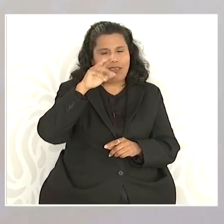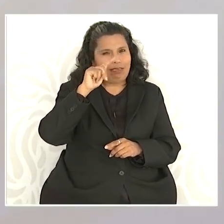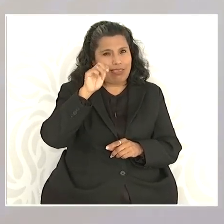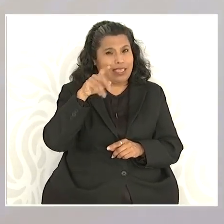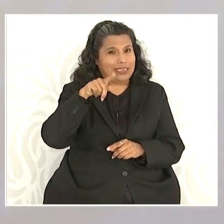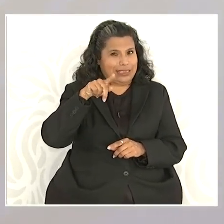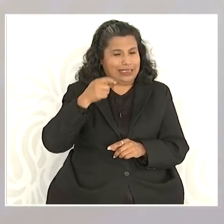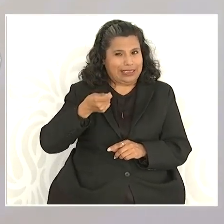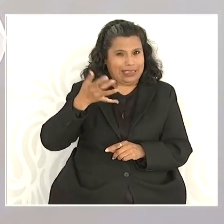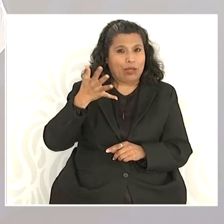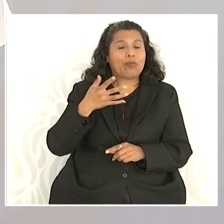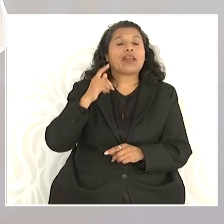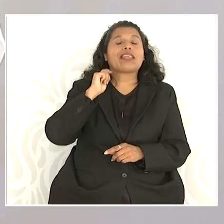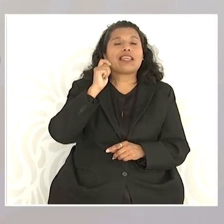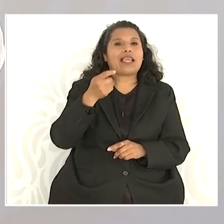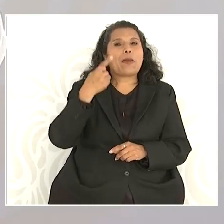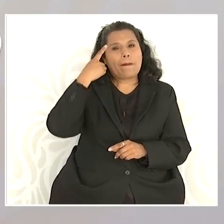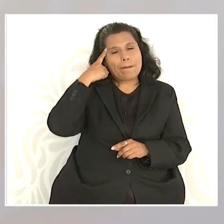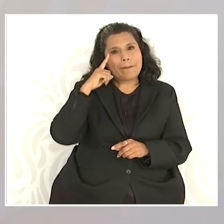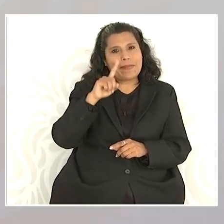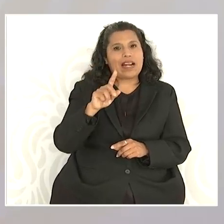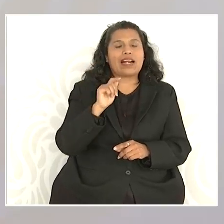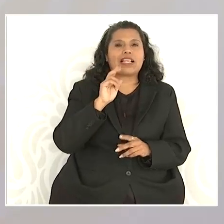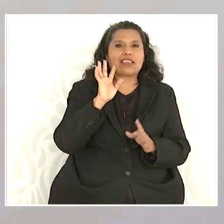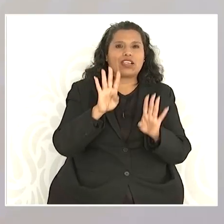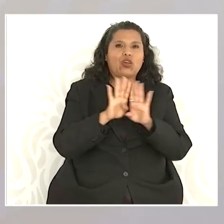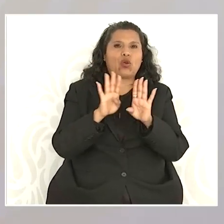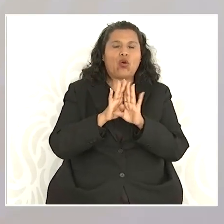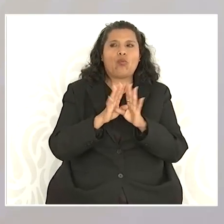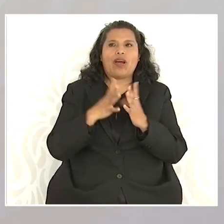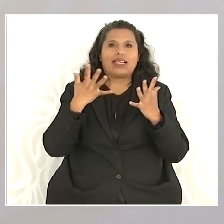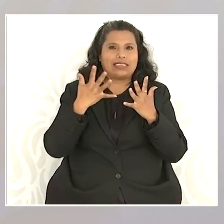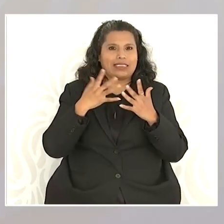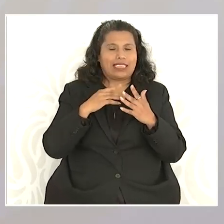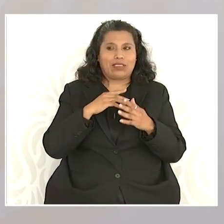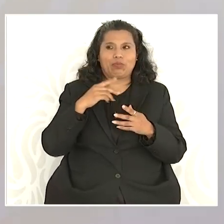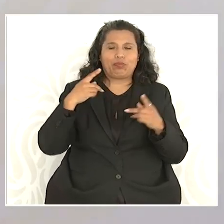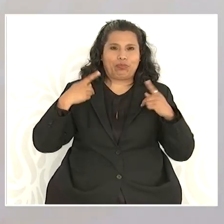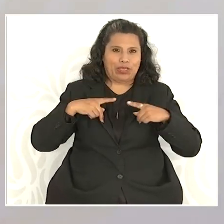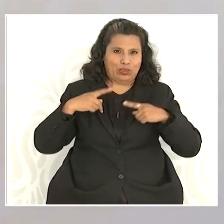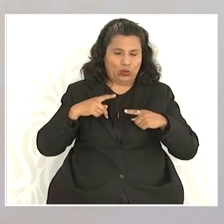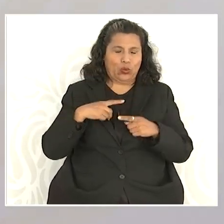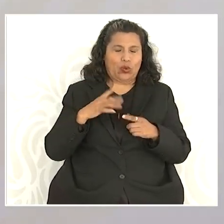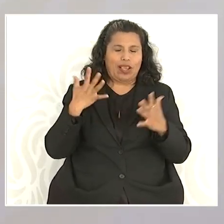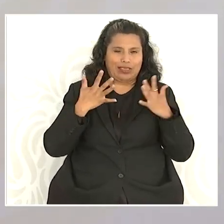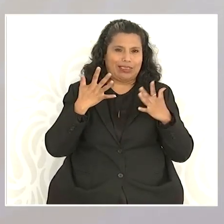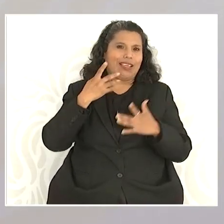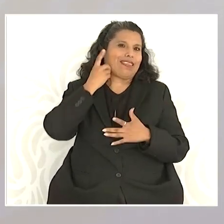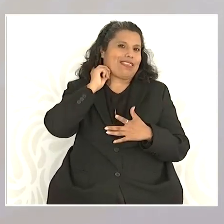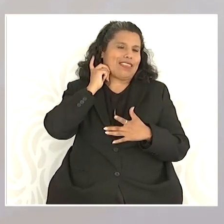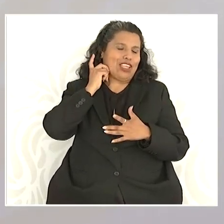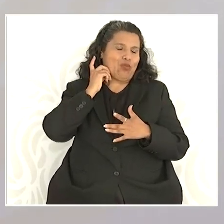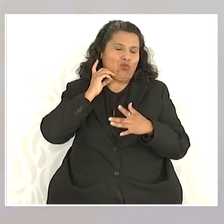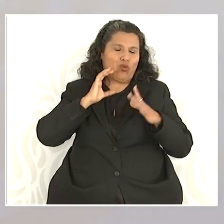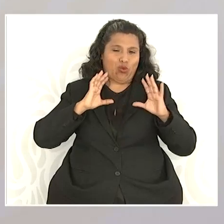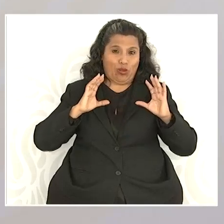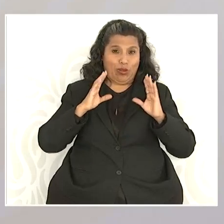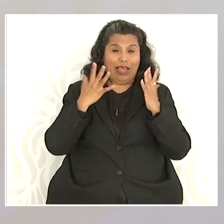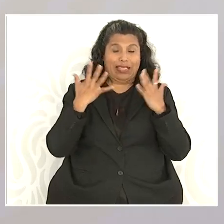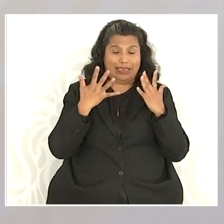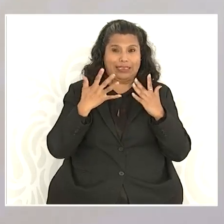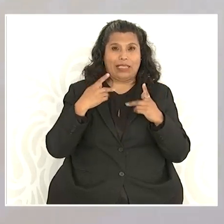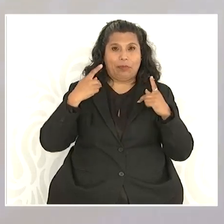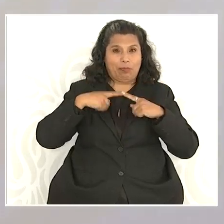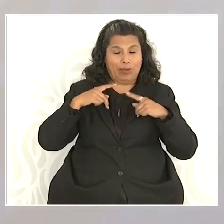sea votada por las 2/3 partes de la Cámara de Diputados, las 2/3